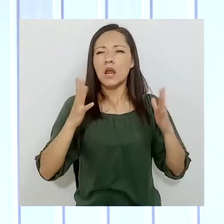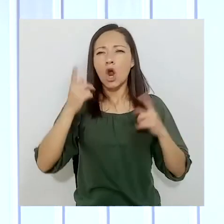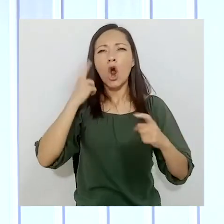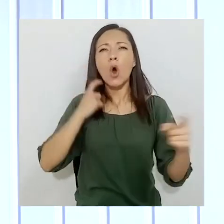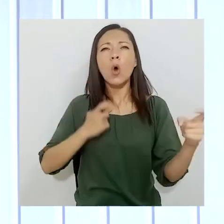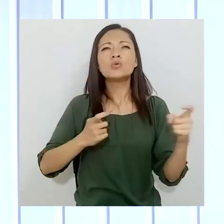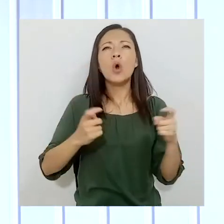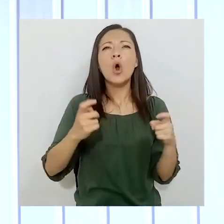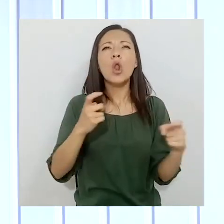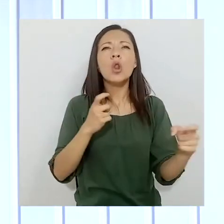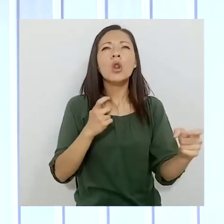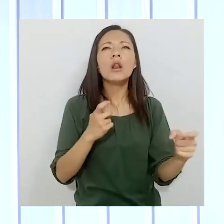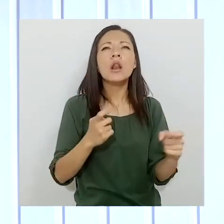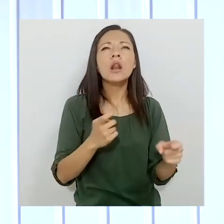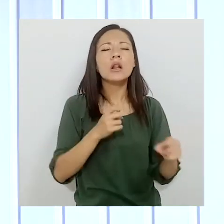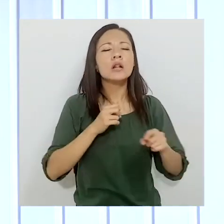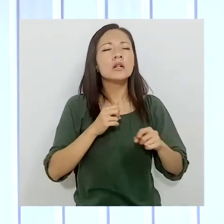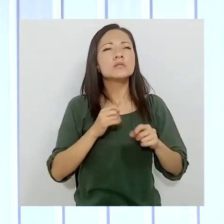distribúyela.